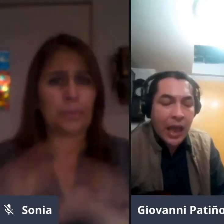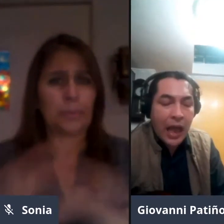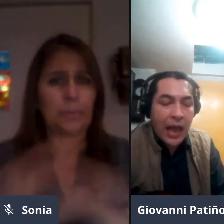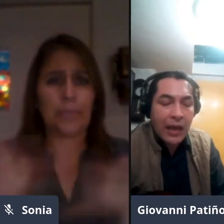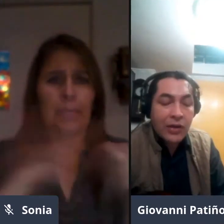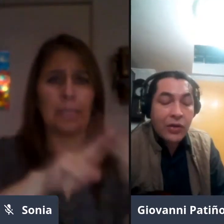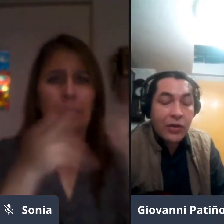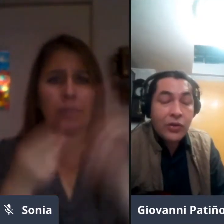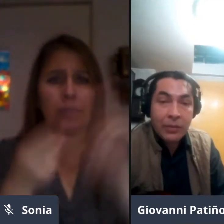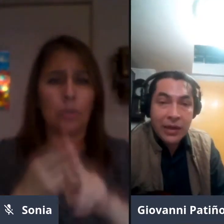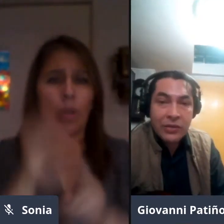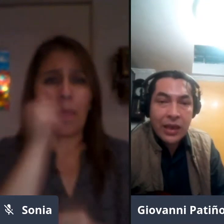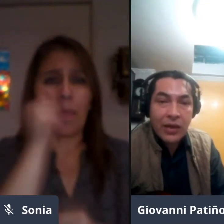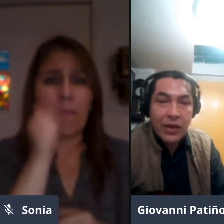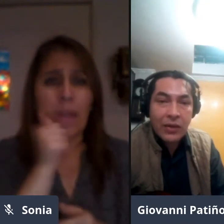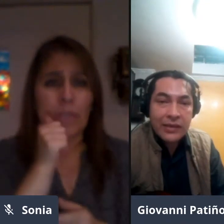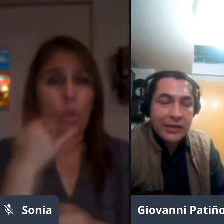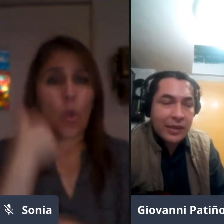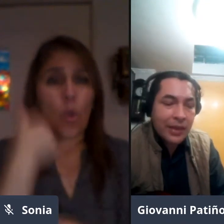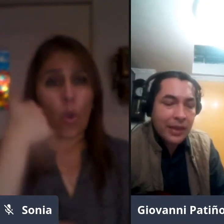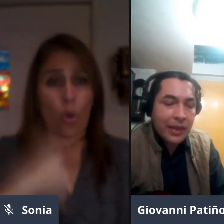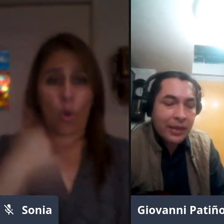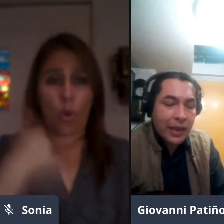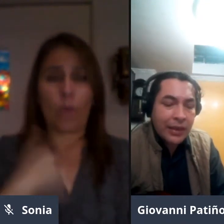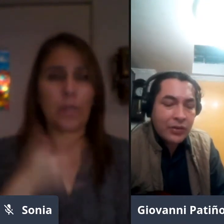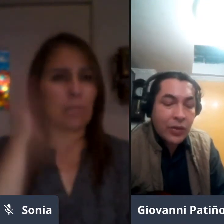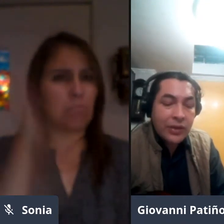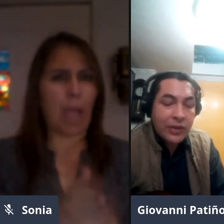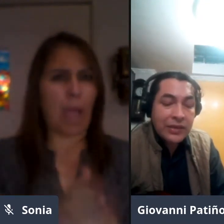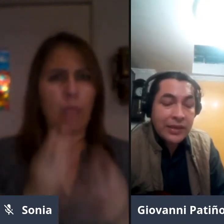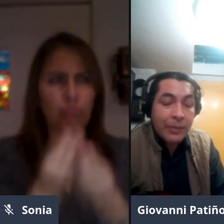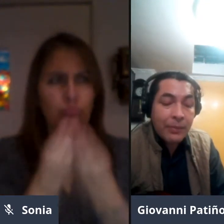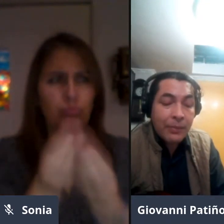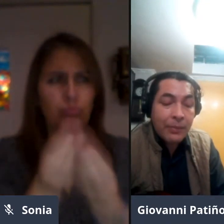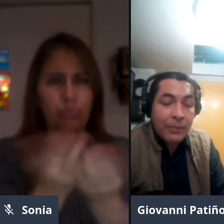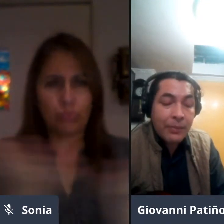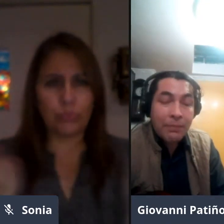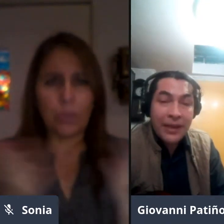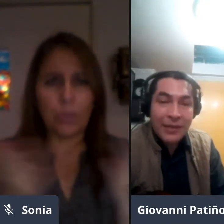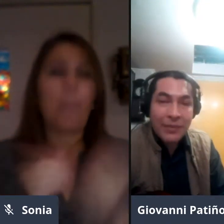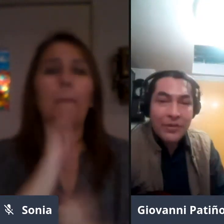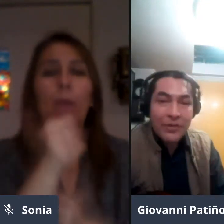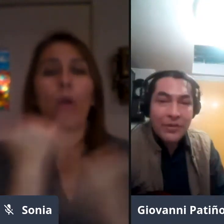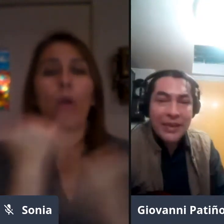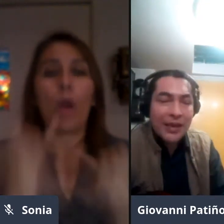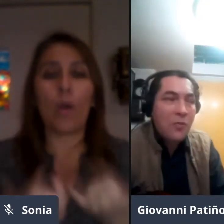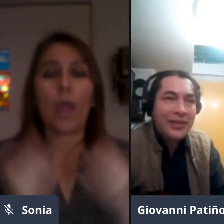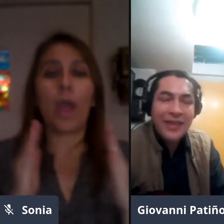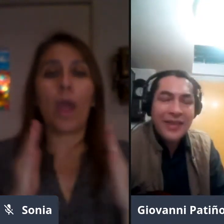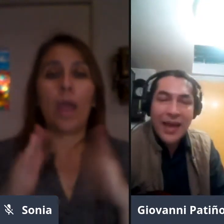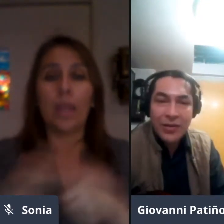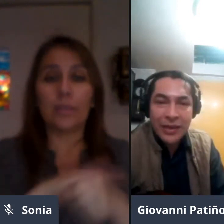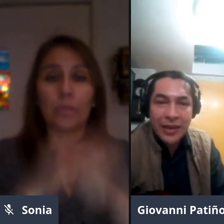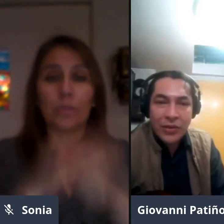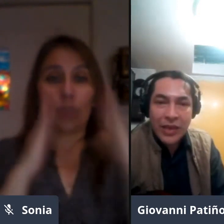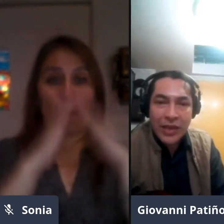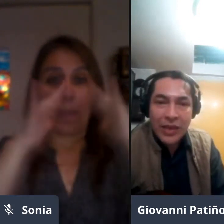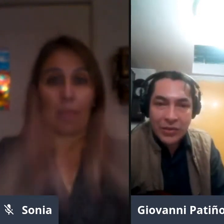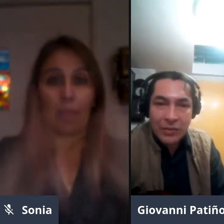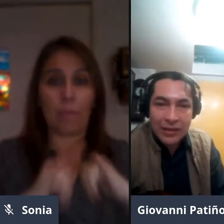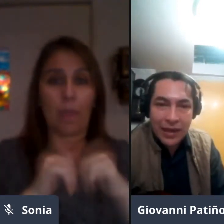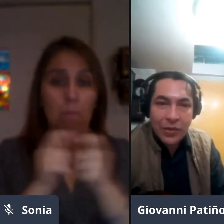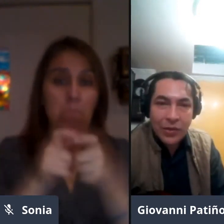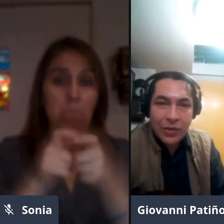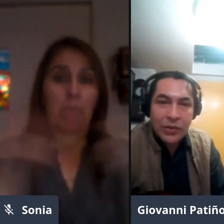los embarazos en adolescentes también en todo este tiempo de pandemia pues se han aumentado los casos de maltrato